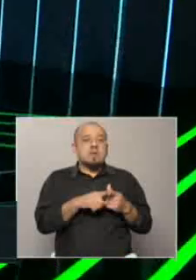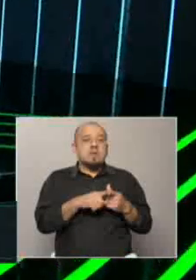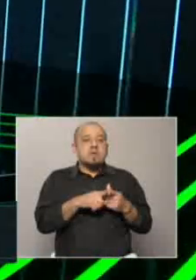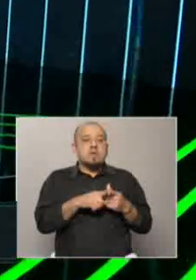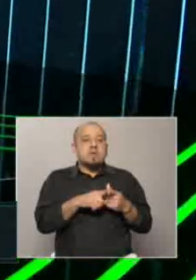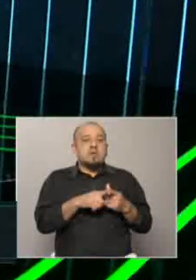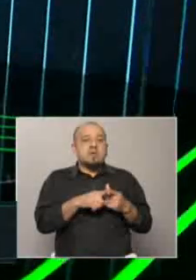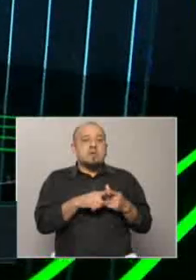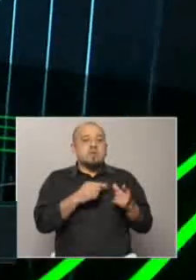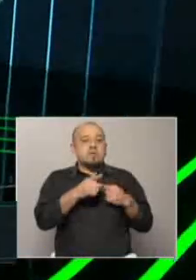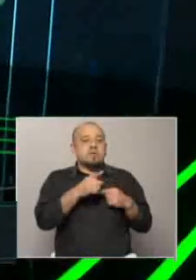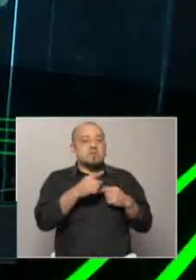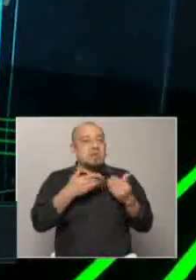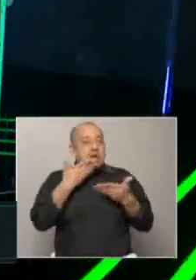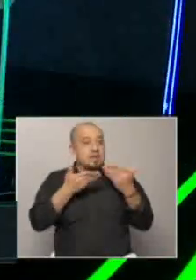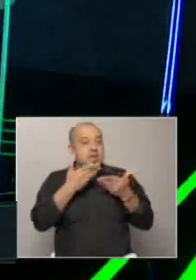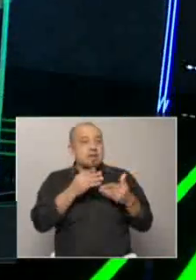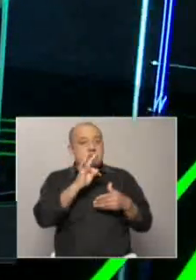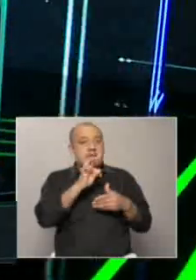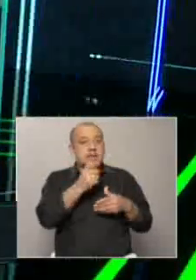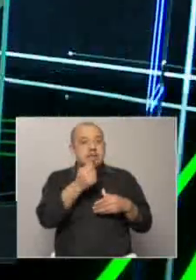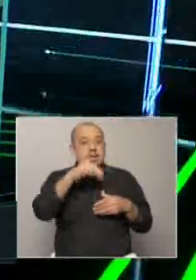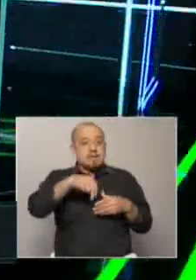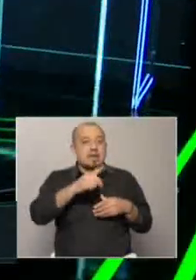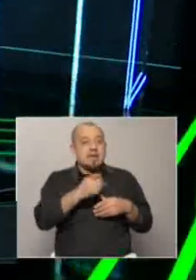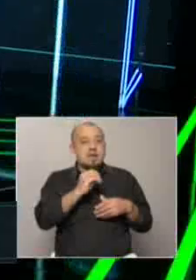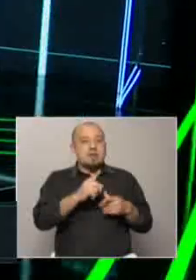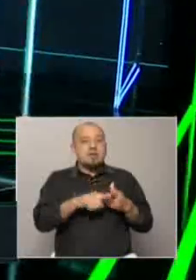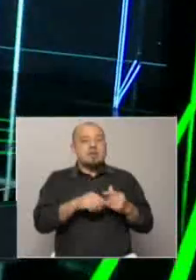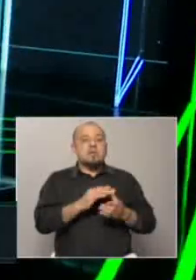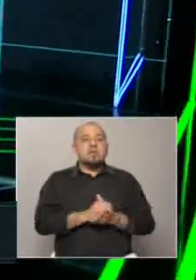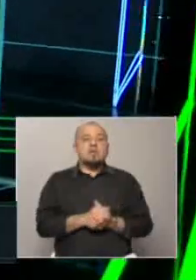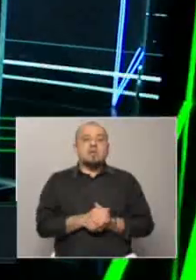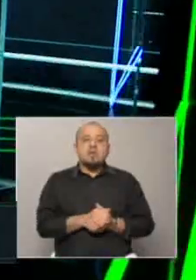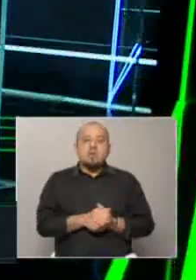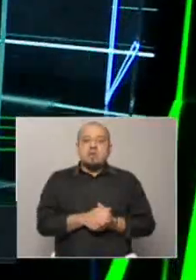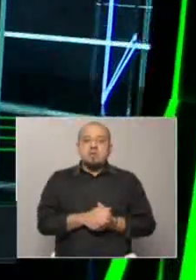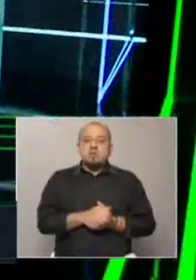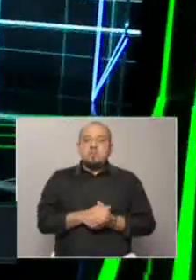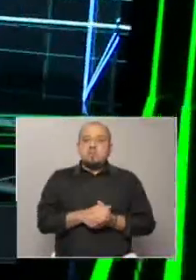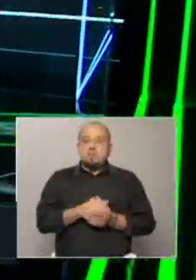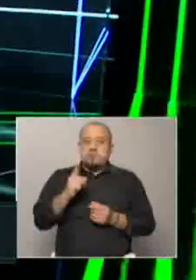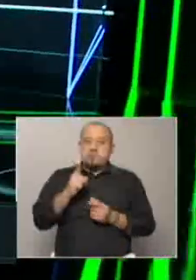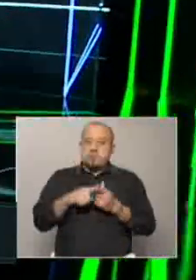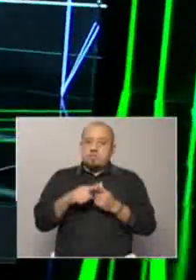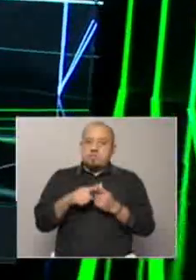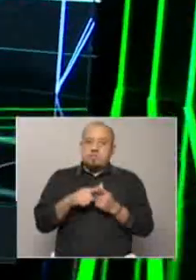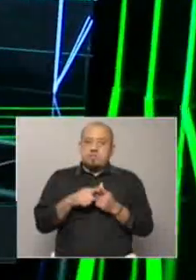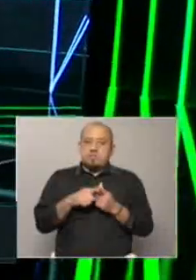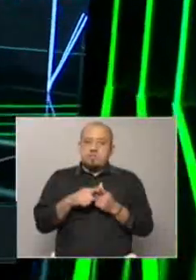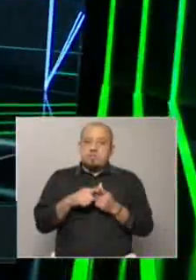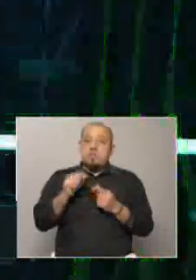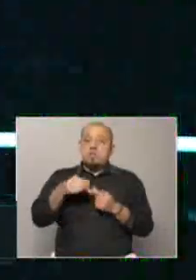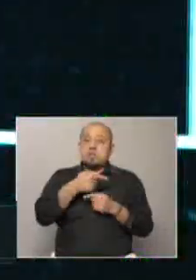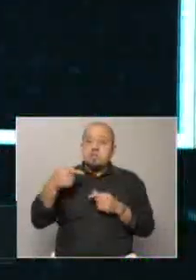ella se cantan los tangos, lo tiene grabado a capela y es impresionante. Qué lindo. Bueno, ella cumplió años